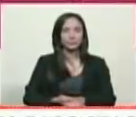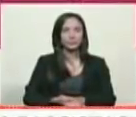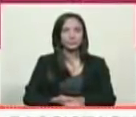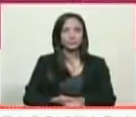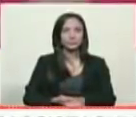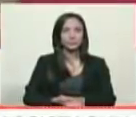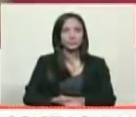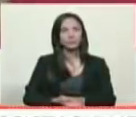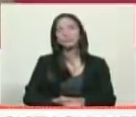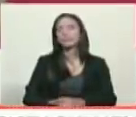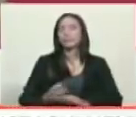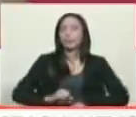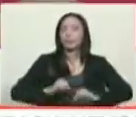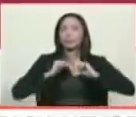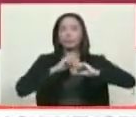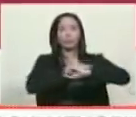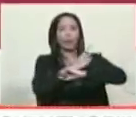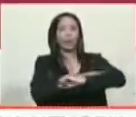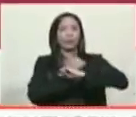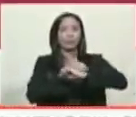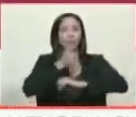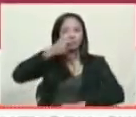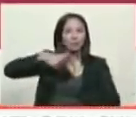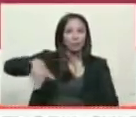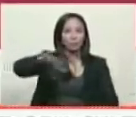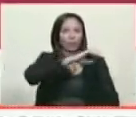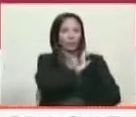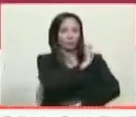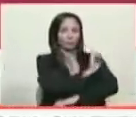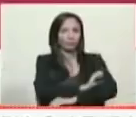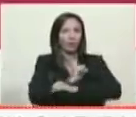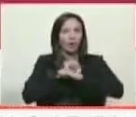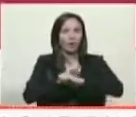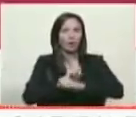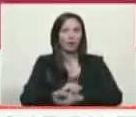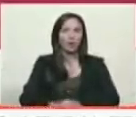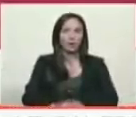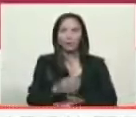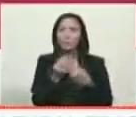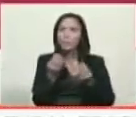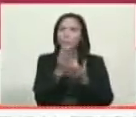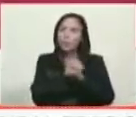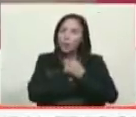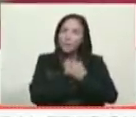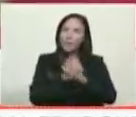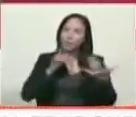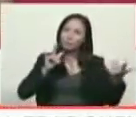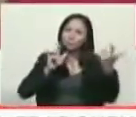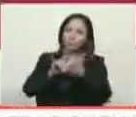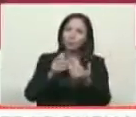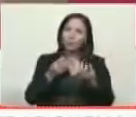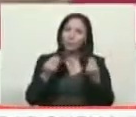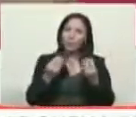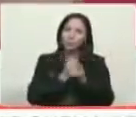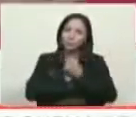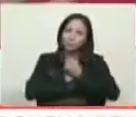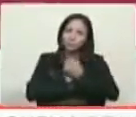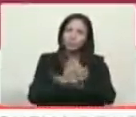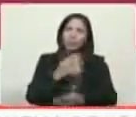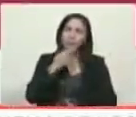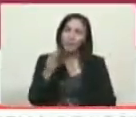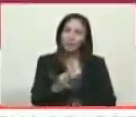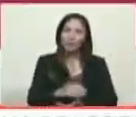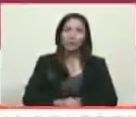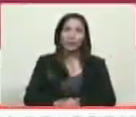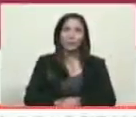Y qué fuerza de nuestro pueblo, qué energía, tanto cariño, tanto amor, los hermanos,